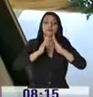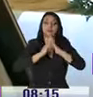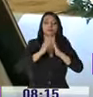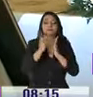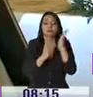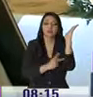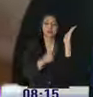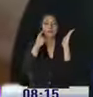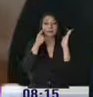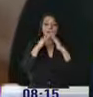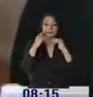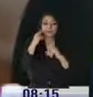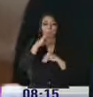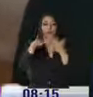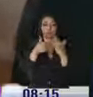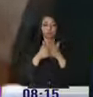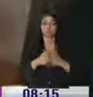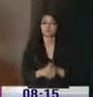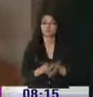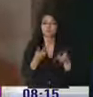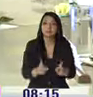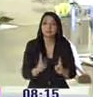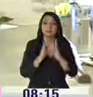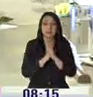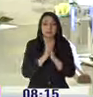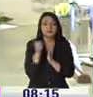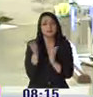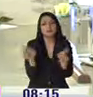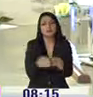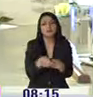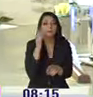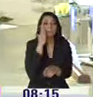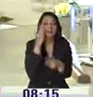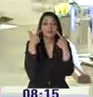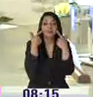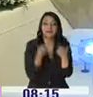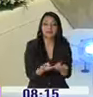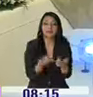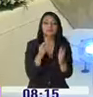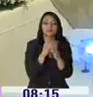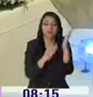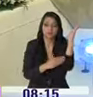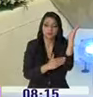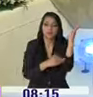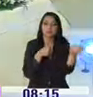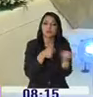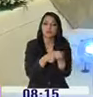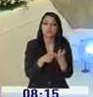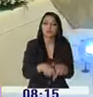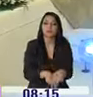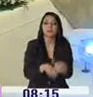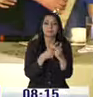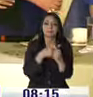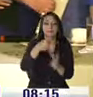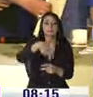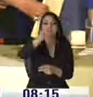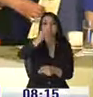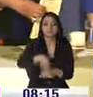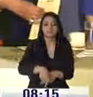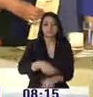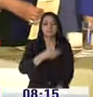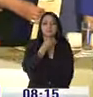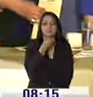para Todos. Además, se les solicita que sean madrinas y veedoras de este proyecto que arrancaría ya el primer día